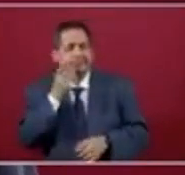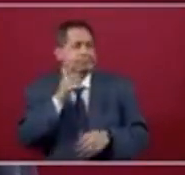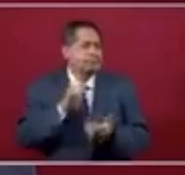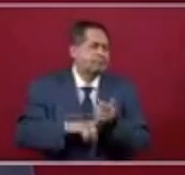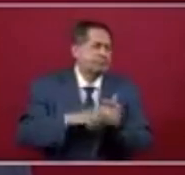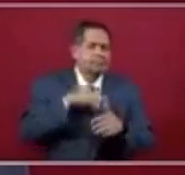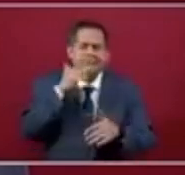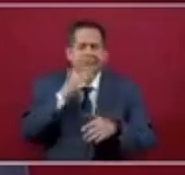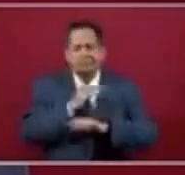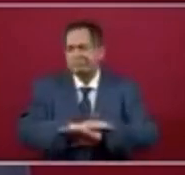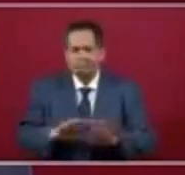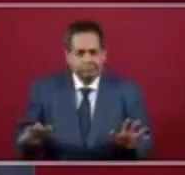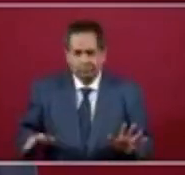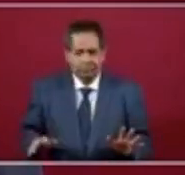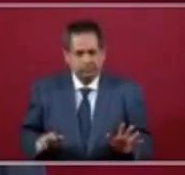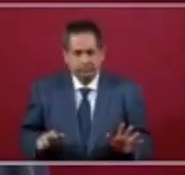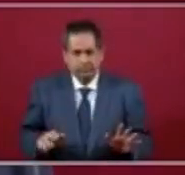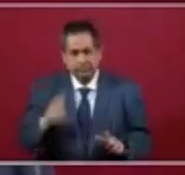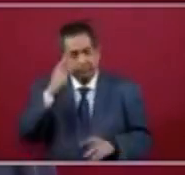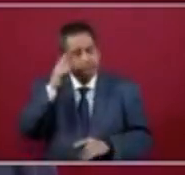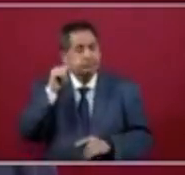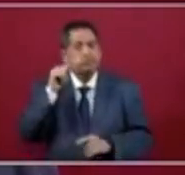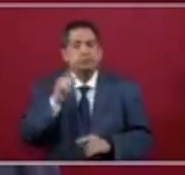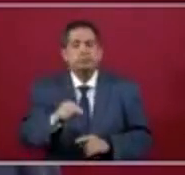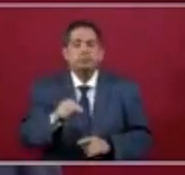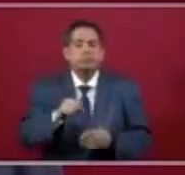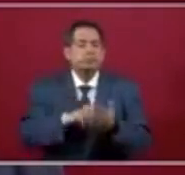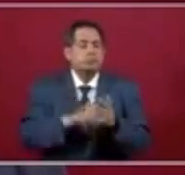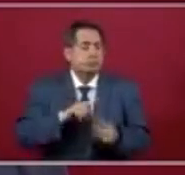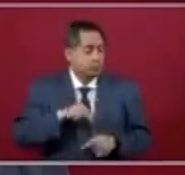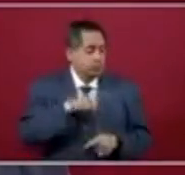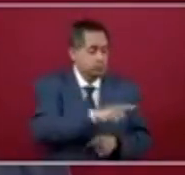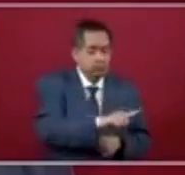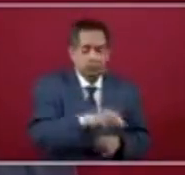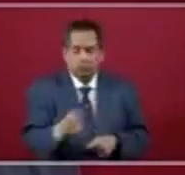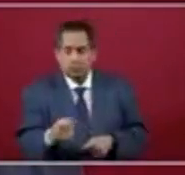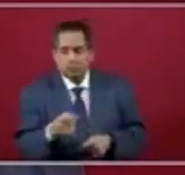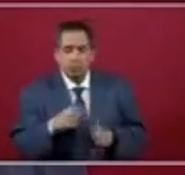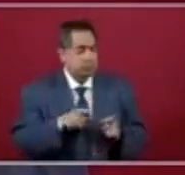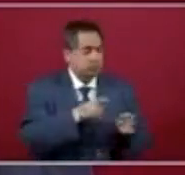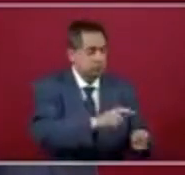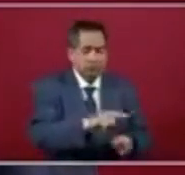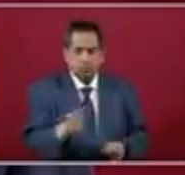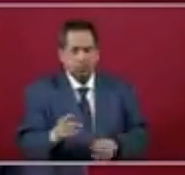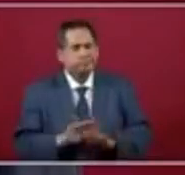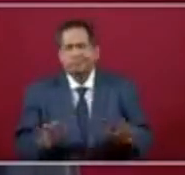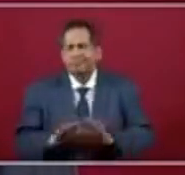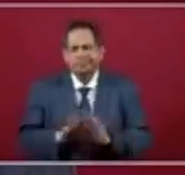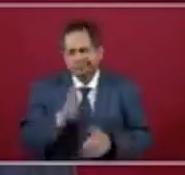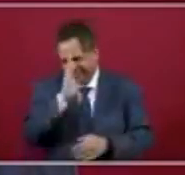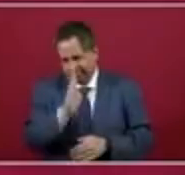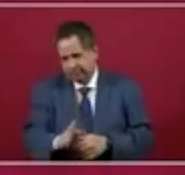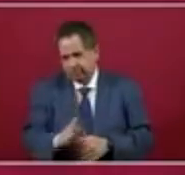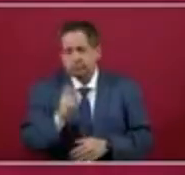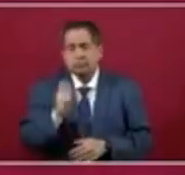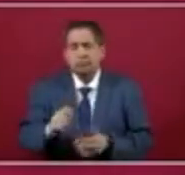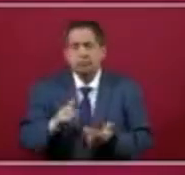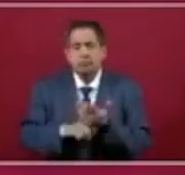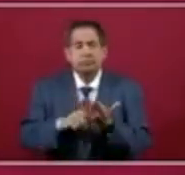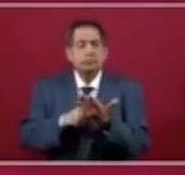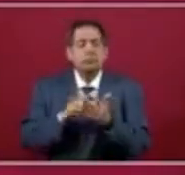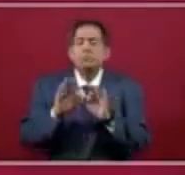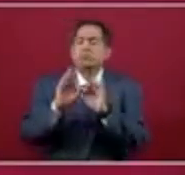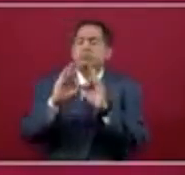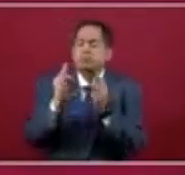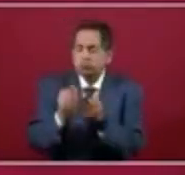corrupción, para que no haya intermediación. Lo que está cambiando son los